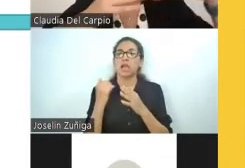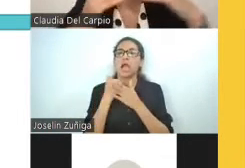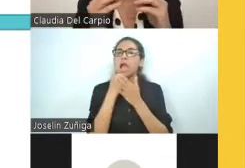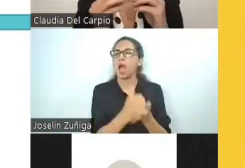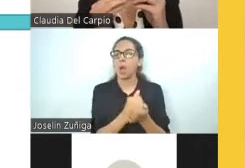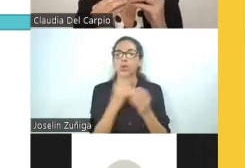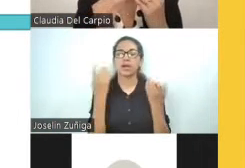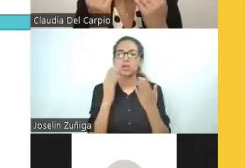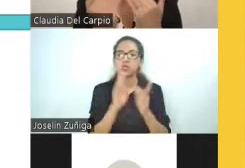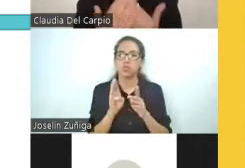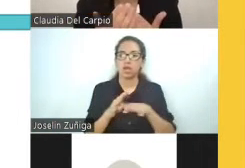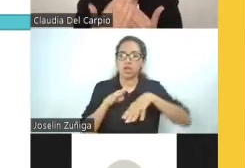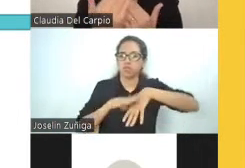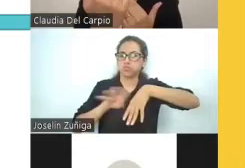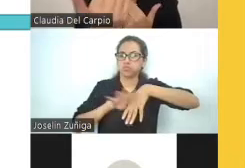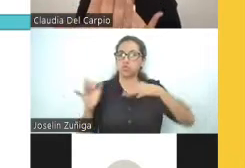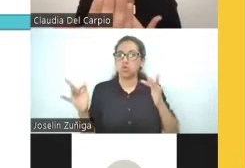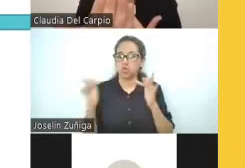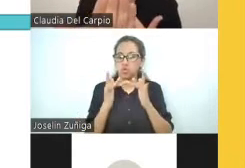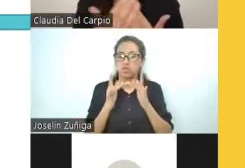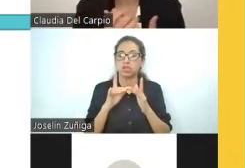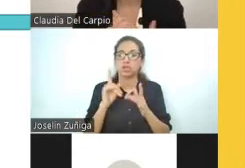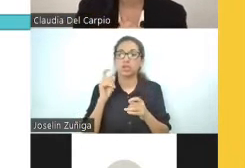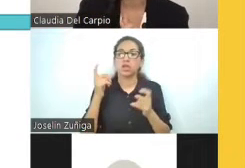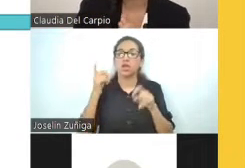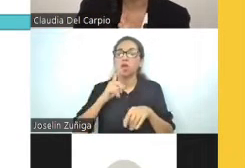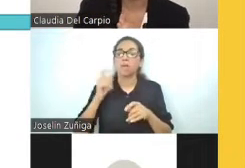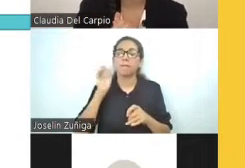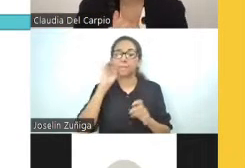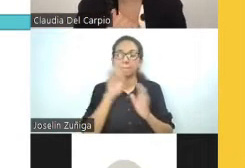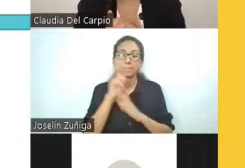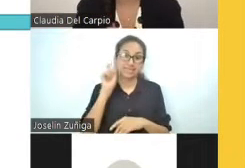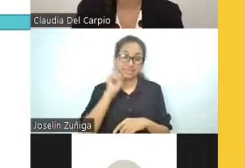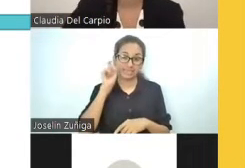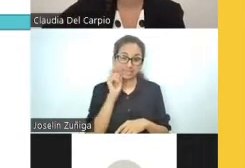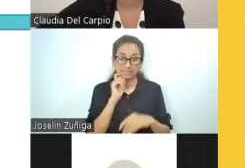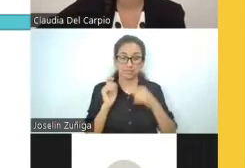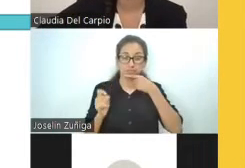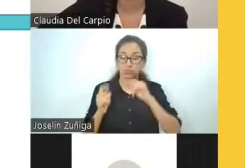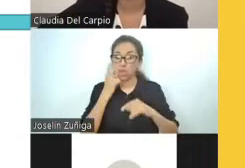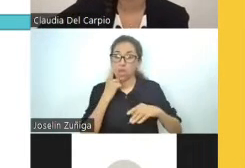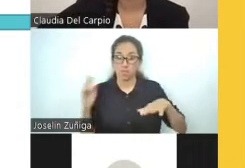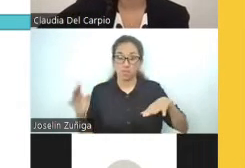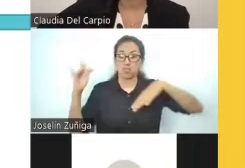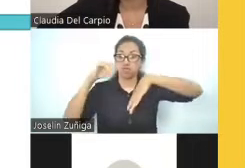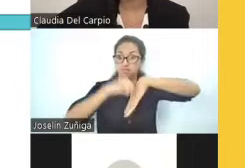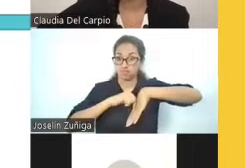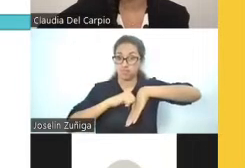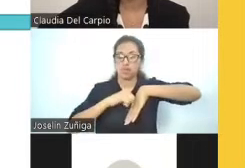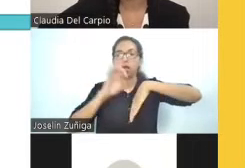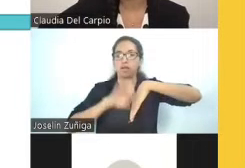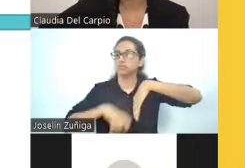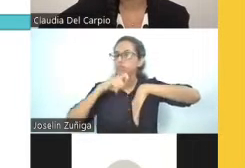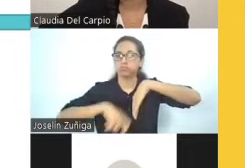amortiguación contra el contacto de la pareja durante las relaciones sexuales. Entonces, cuando nosotros